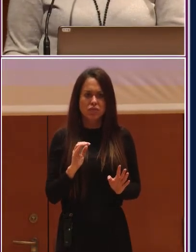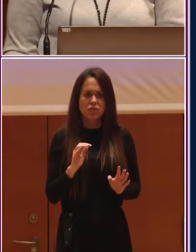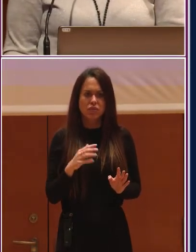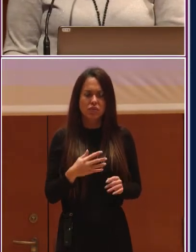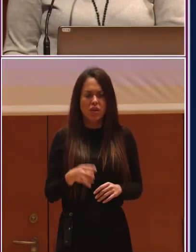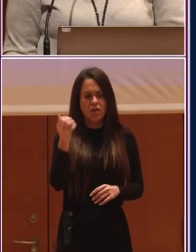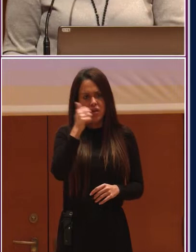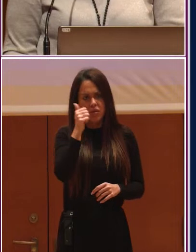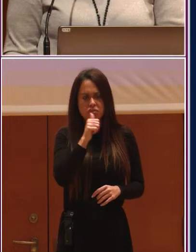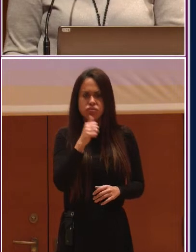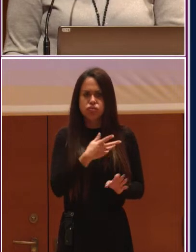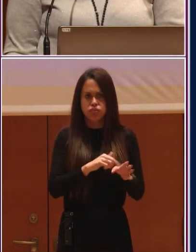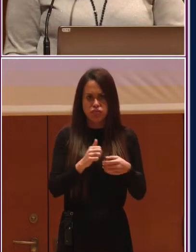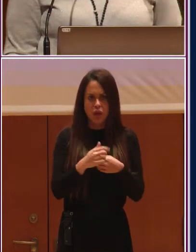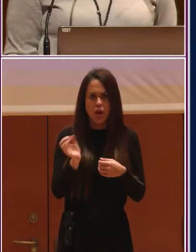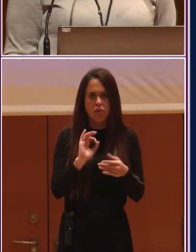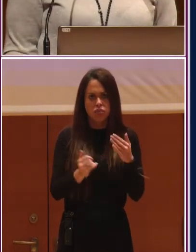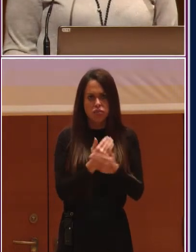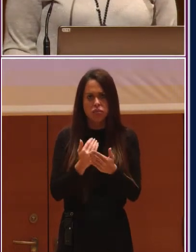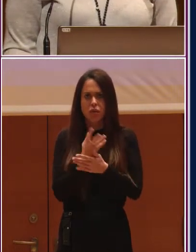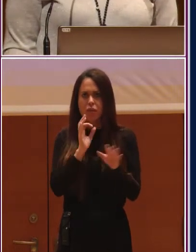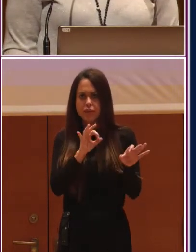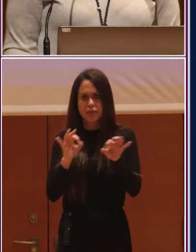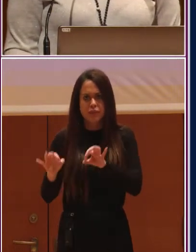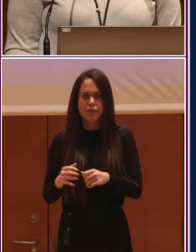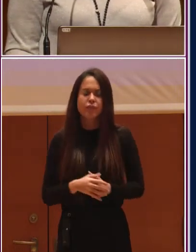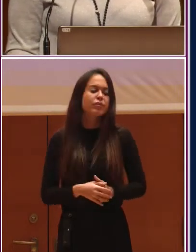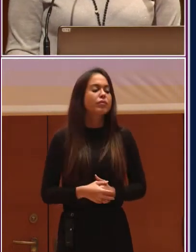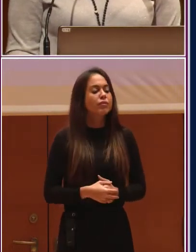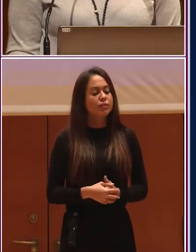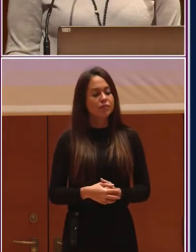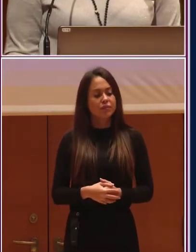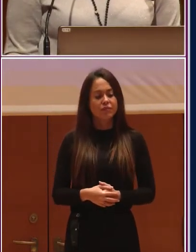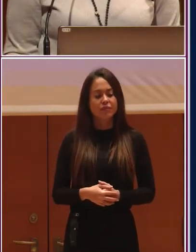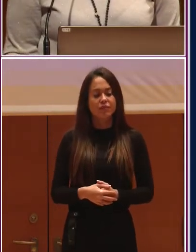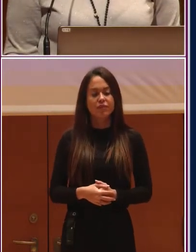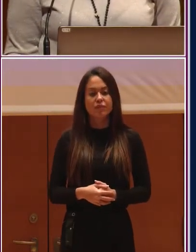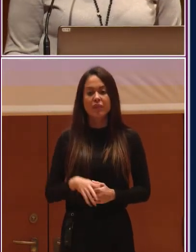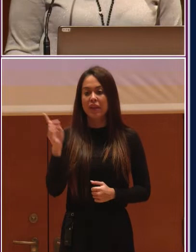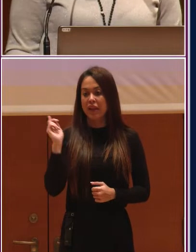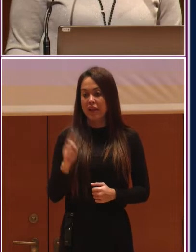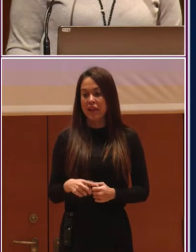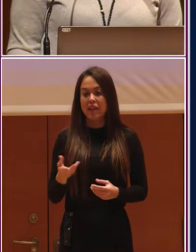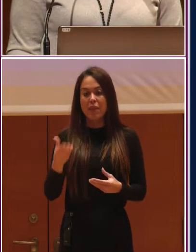casi no hay hombres os cuesta atraerlos para que participen